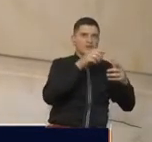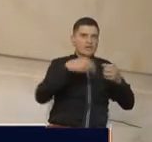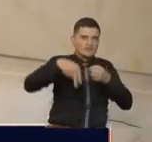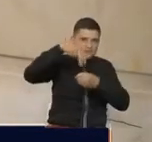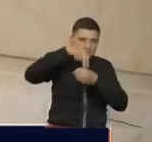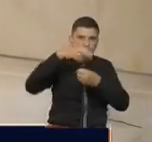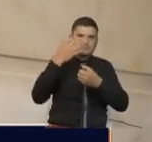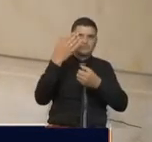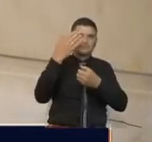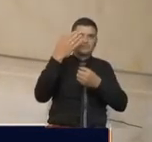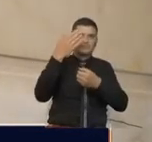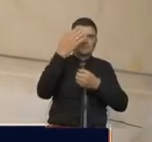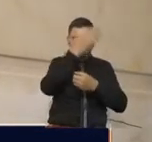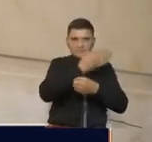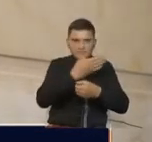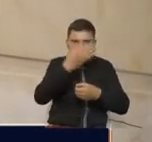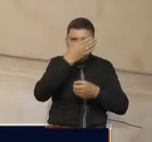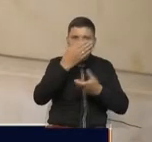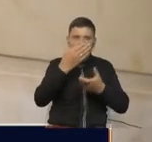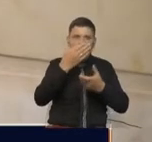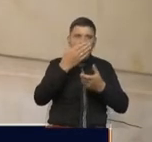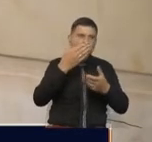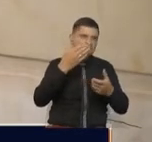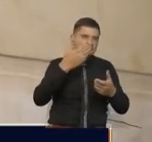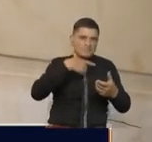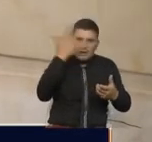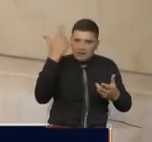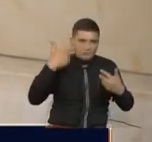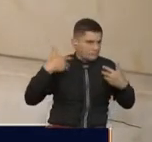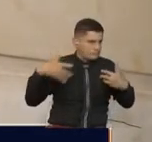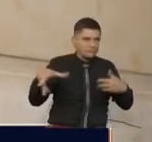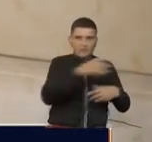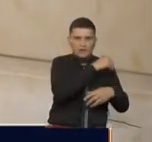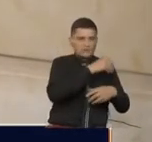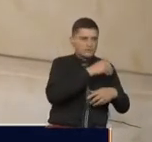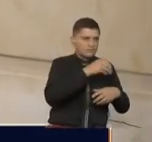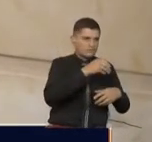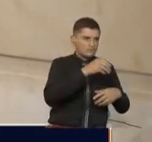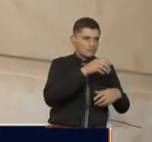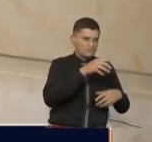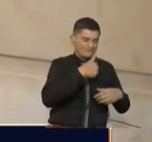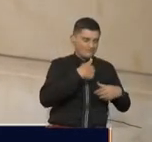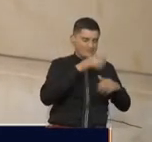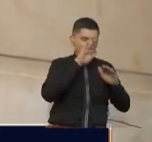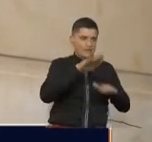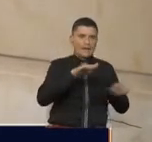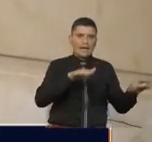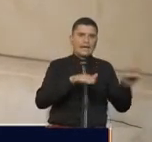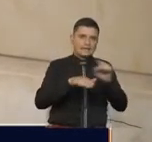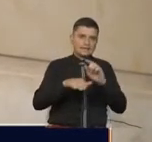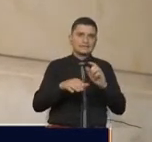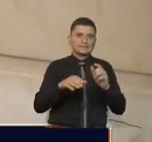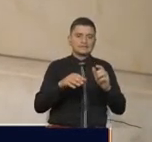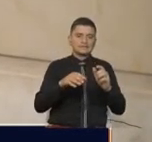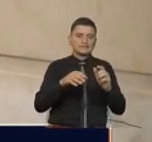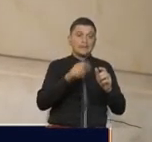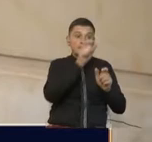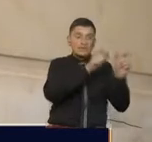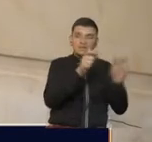afros y de los blancos también, en nombre de toda una región que reclama una